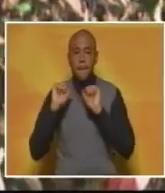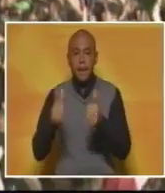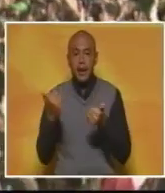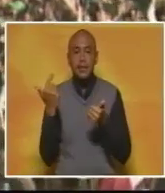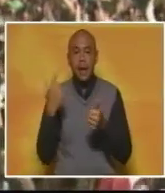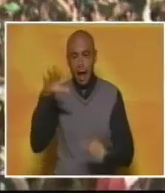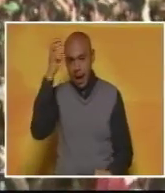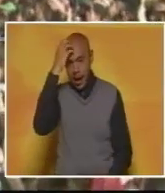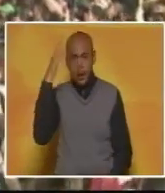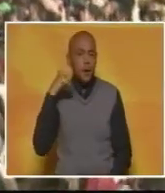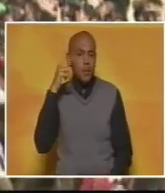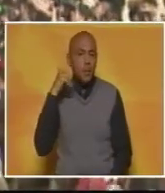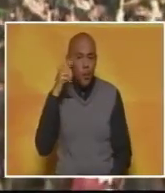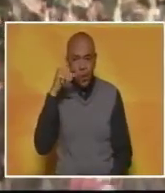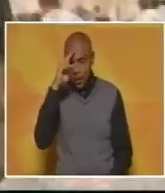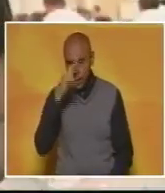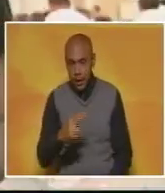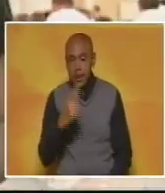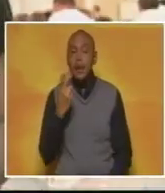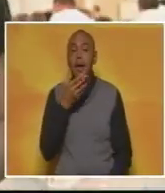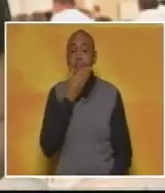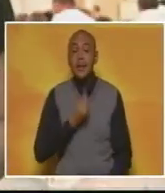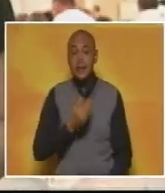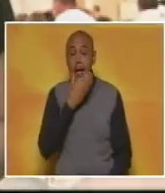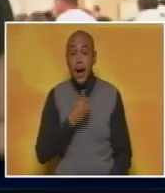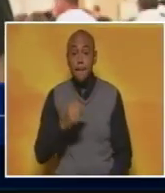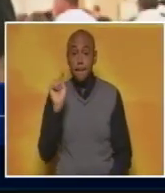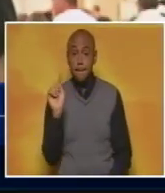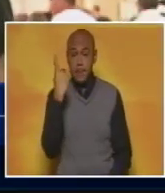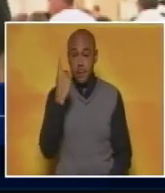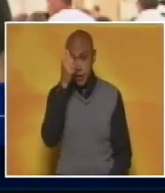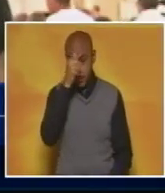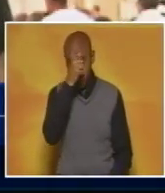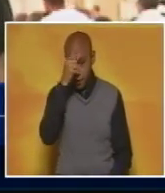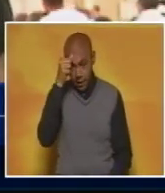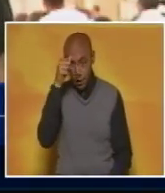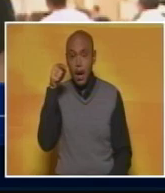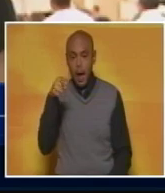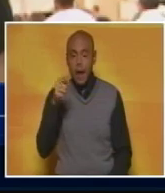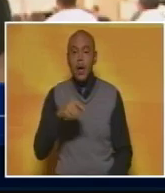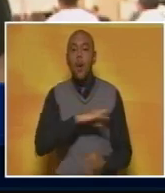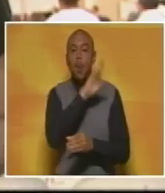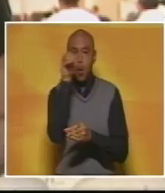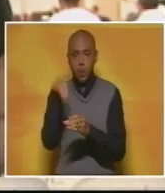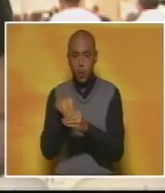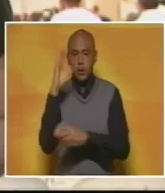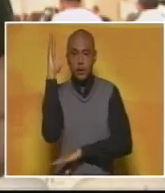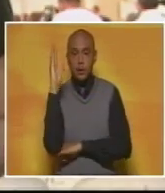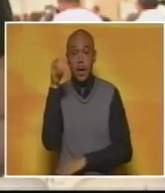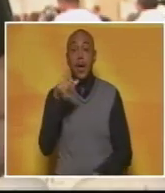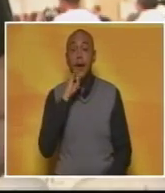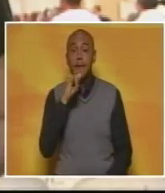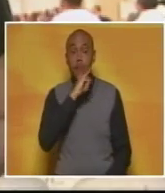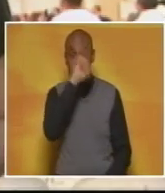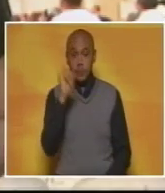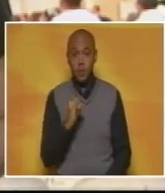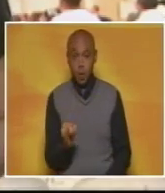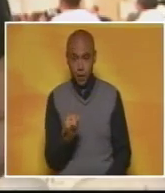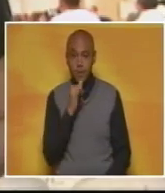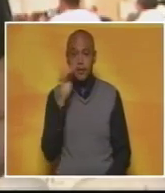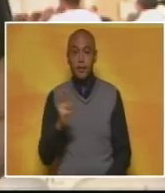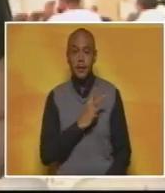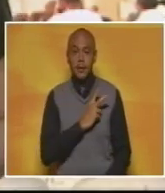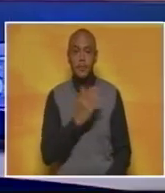que culminan el primer domingo del mes de diciembre, cuando la China regresa a su nicho. Desde el estado Zulia, Jenny Soto,